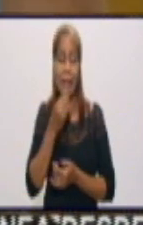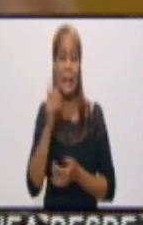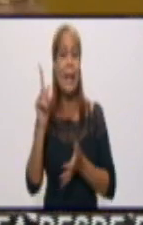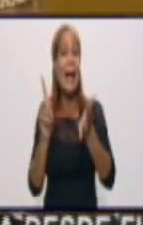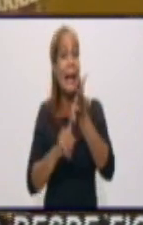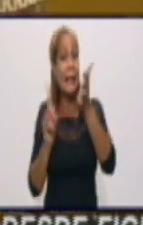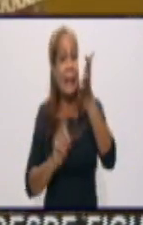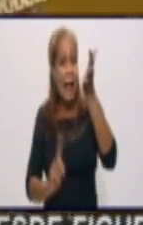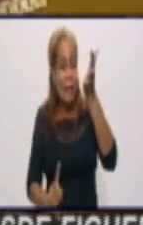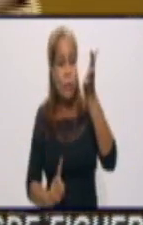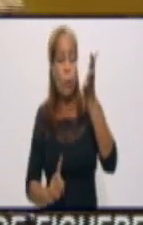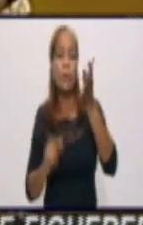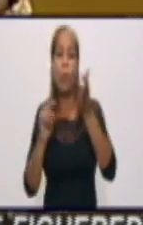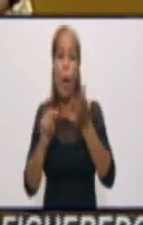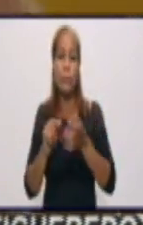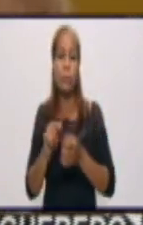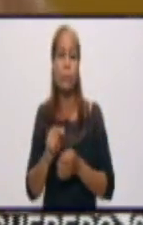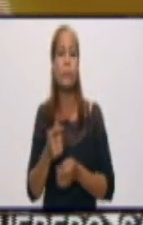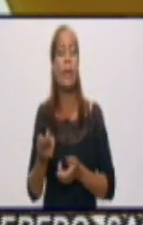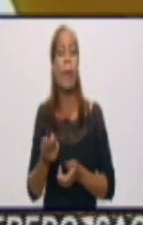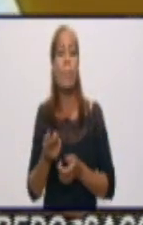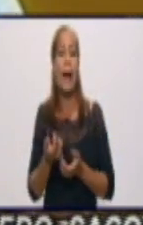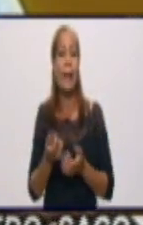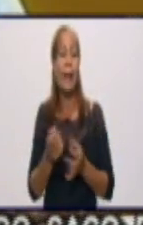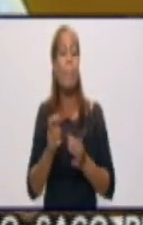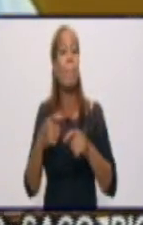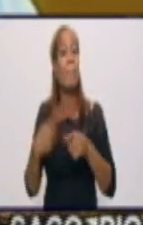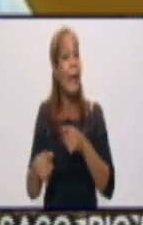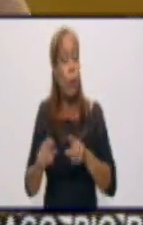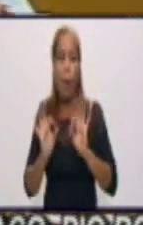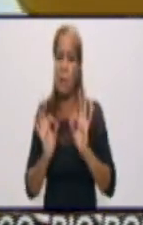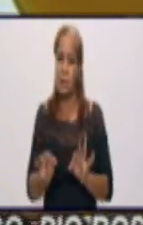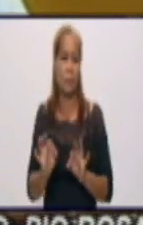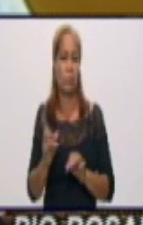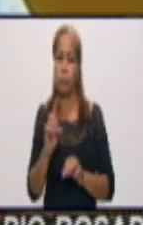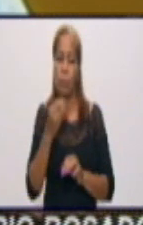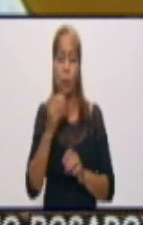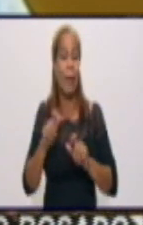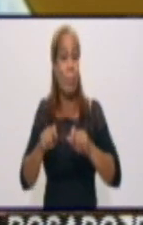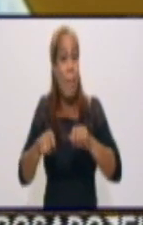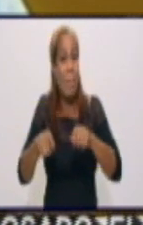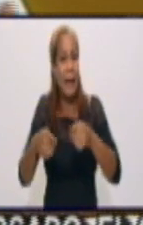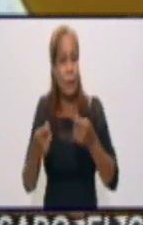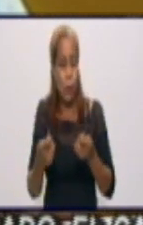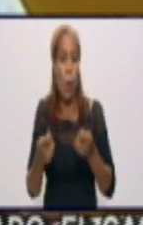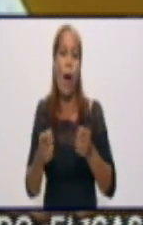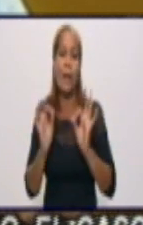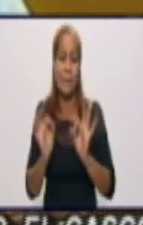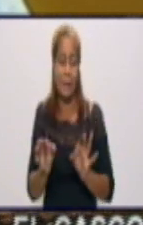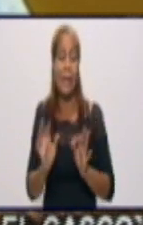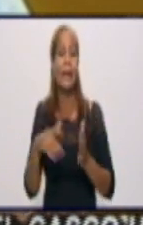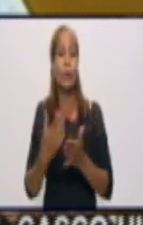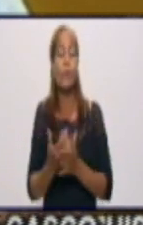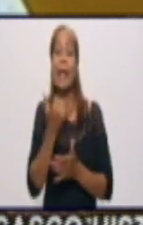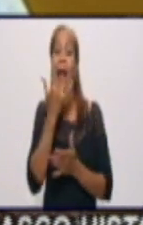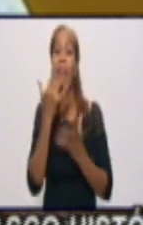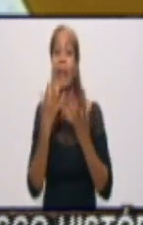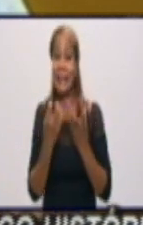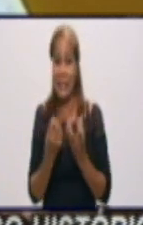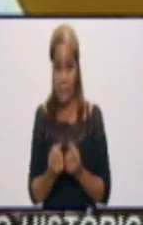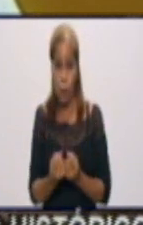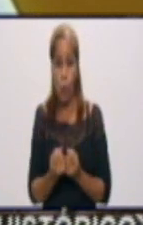rayo cayó precisamente en el chile para proteger la línea pero lo partió y cayó encima de la línea y eso motivó a que la subestación el polígono que ayer